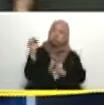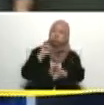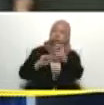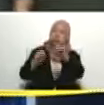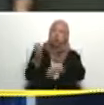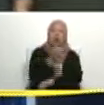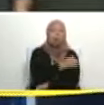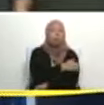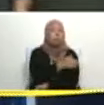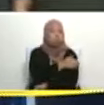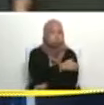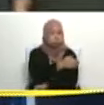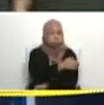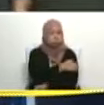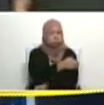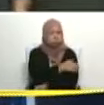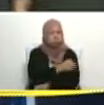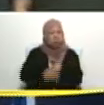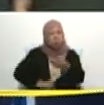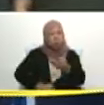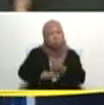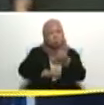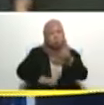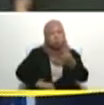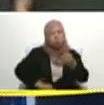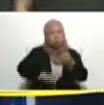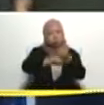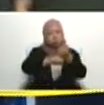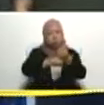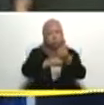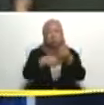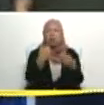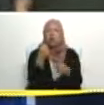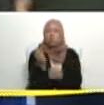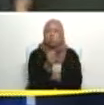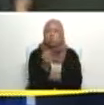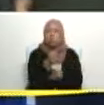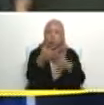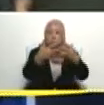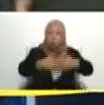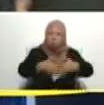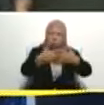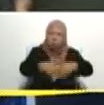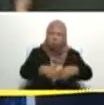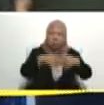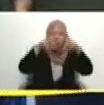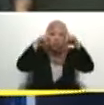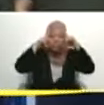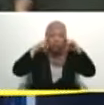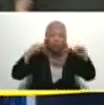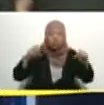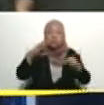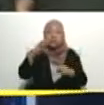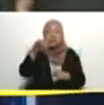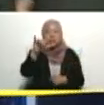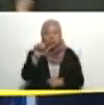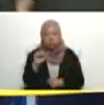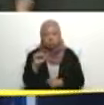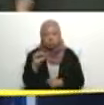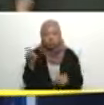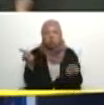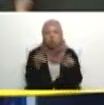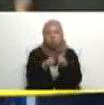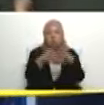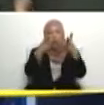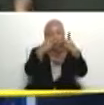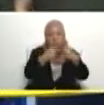derecha venezolana, con el apoyo descarado de la Agencia Central de Inteligencia, CIA, y de la